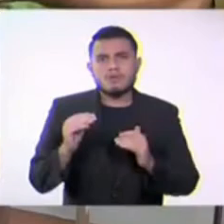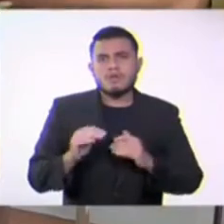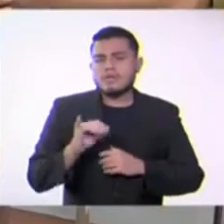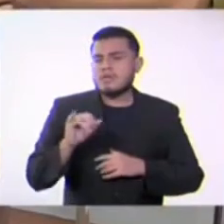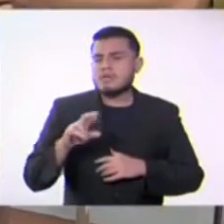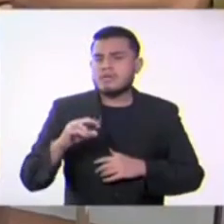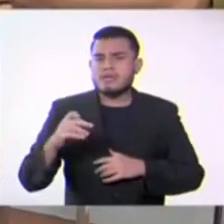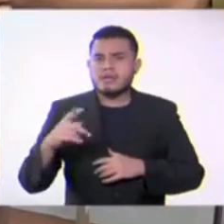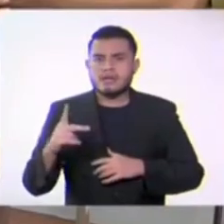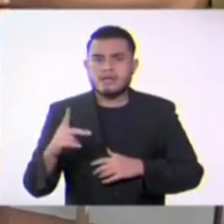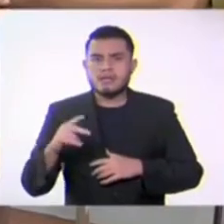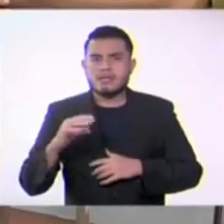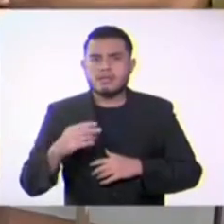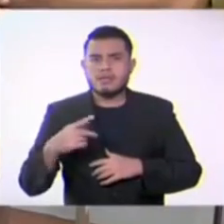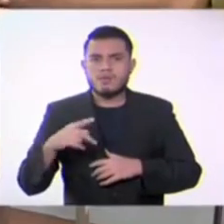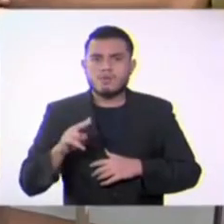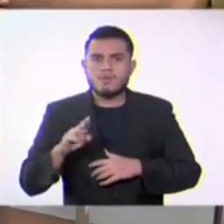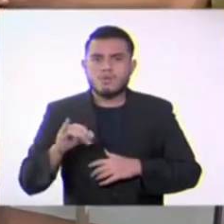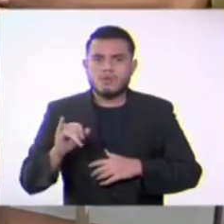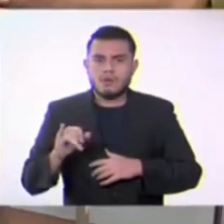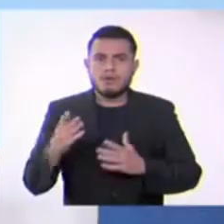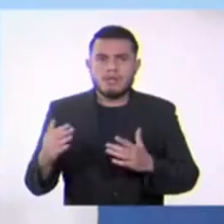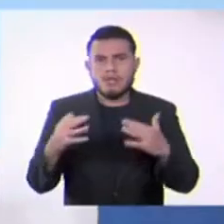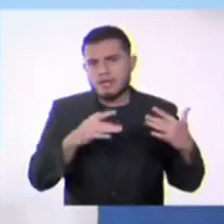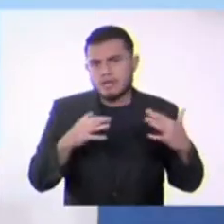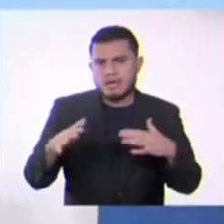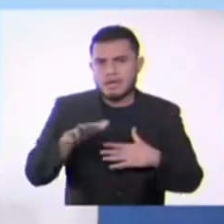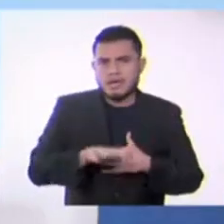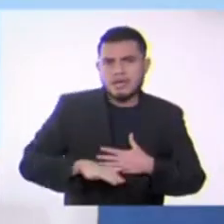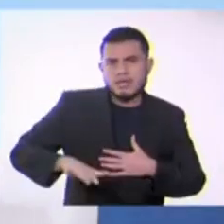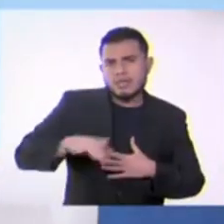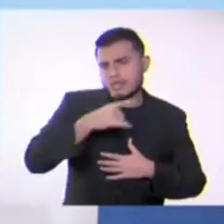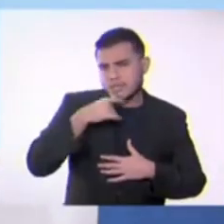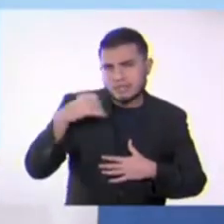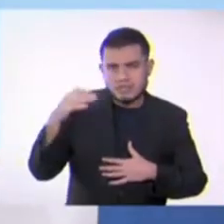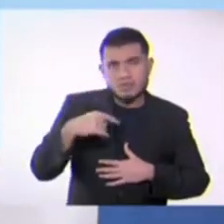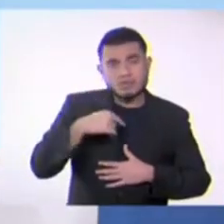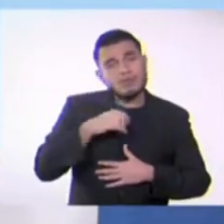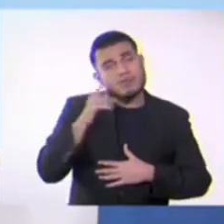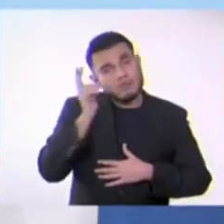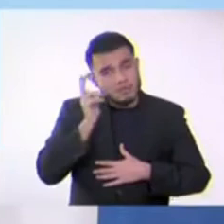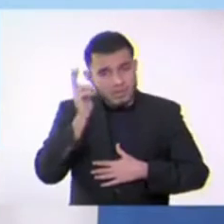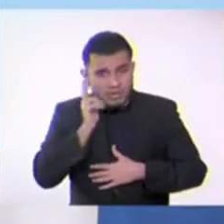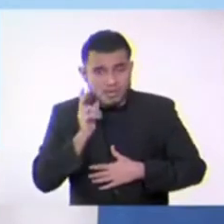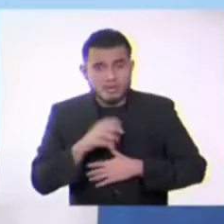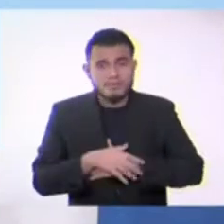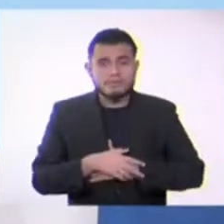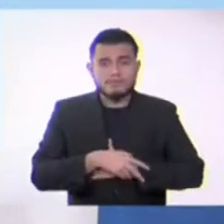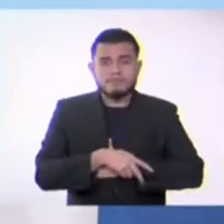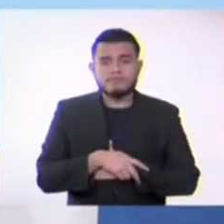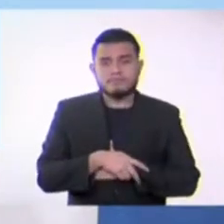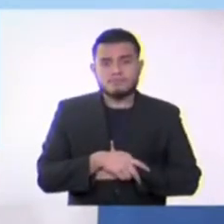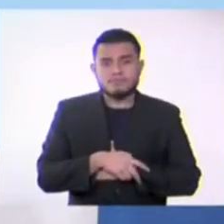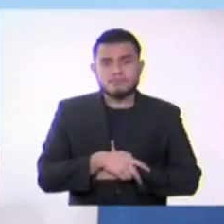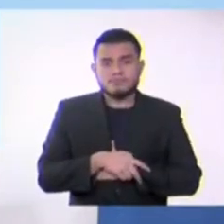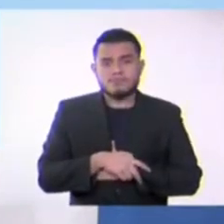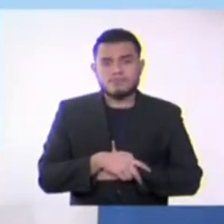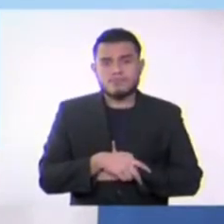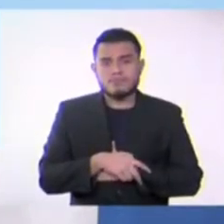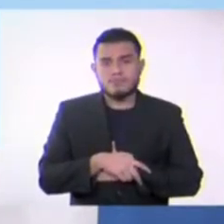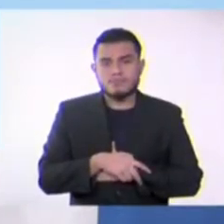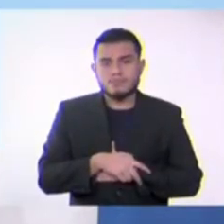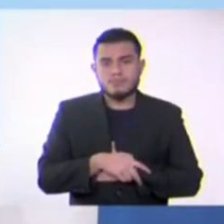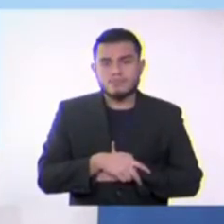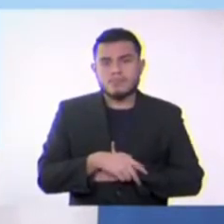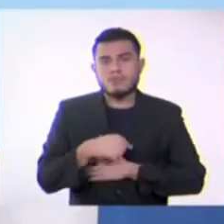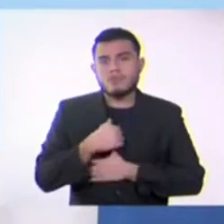Kuwait, ¿verdad? Así es, en la guerra del Golfo. Estaba escuchando Federico y algo que quiero rescatar es cuando